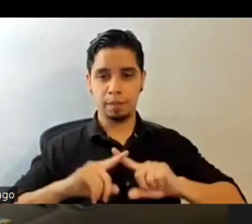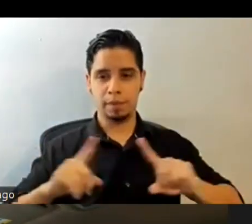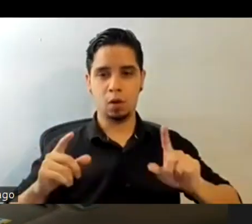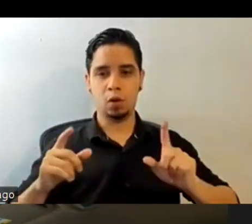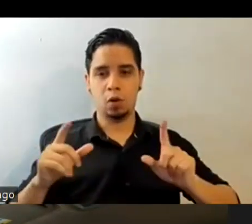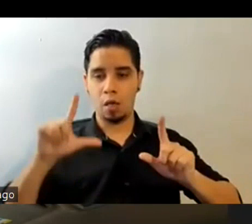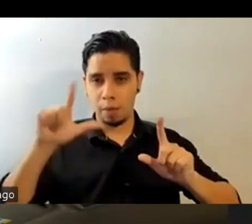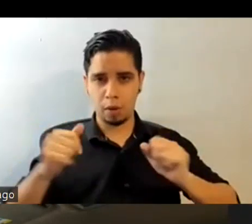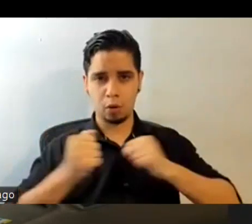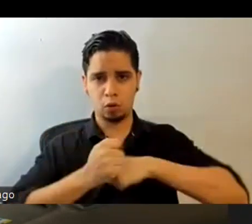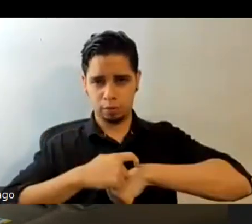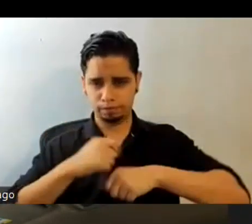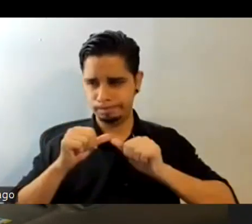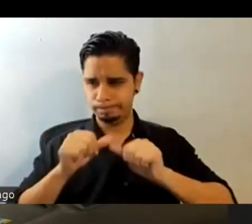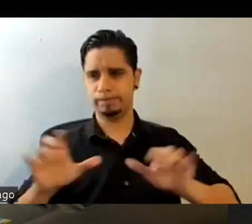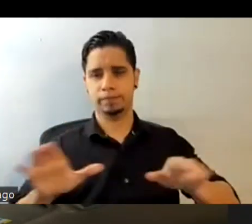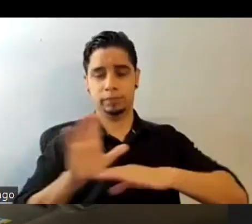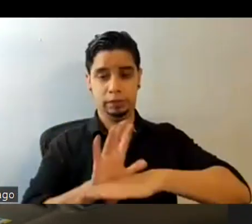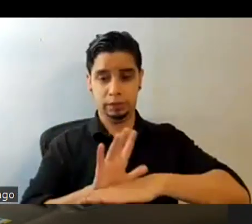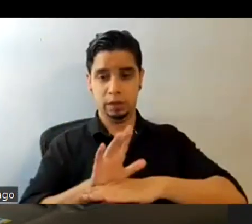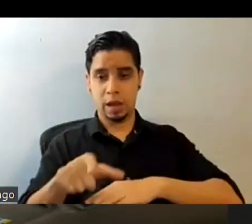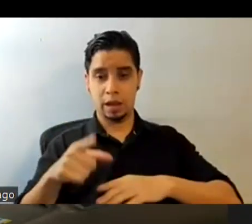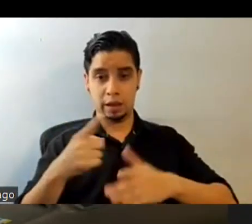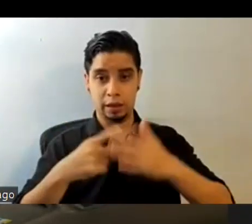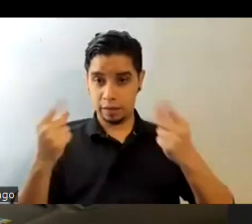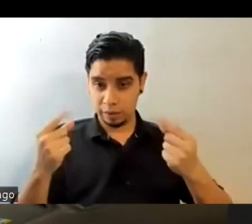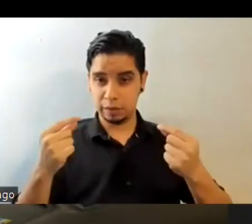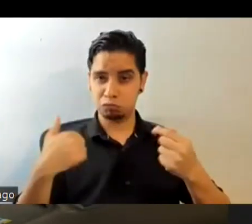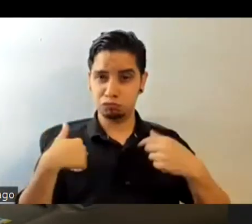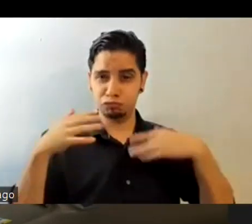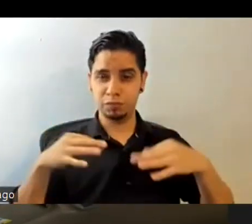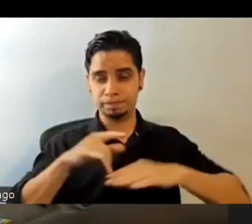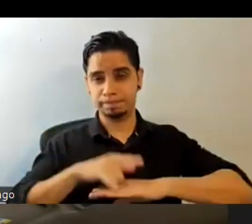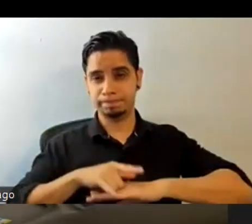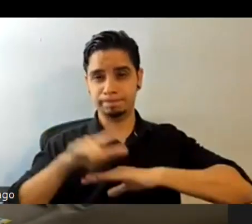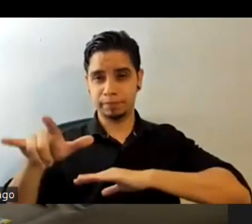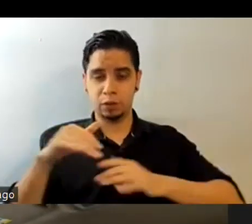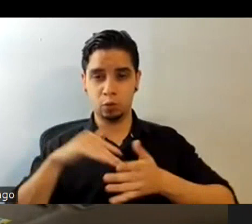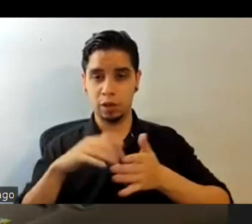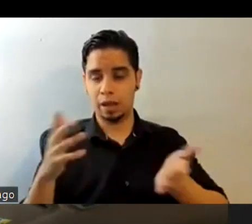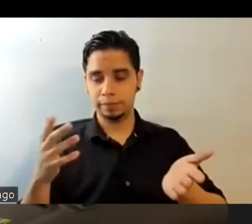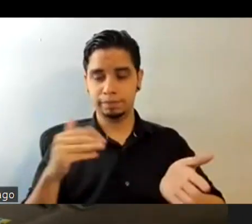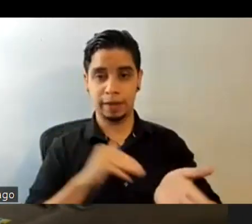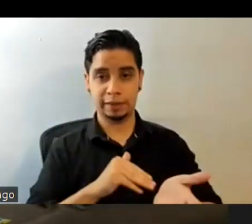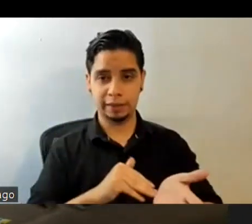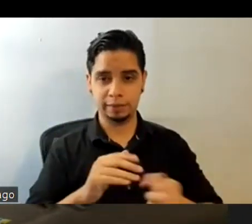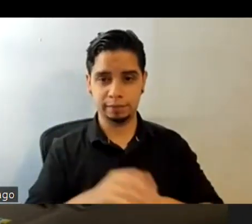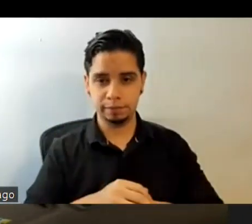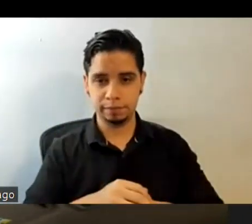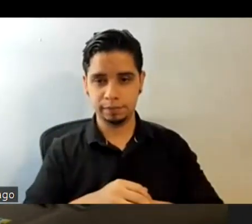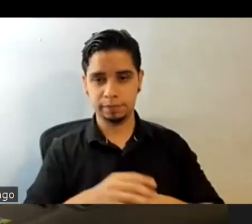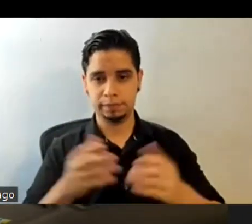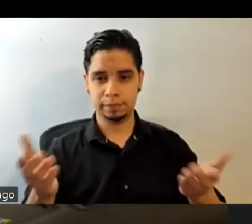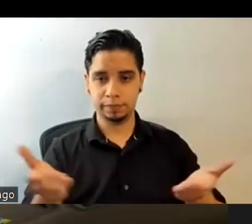a seguir haciendo las películas. Y ahí llegó el momento que me fui a estudiar medicina. Oh. Yo dije, bueno, me voy a estudiar medicina, porque aquí en Puerto Rico no